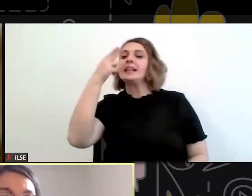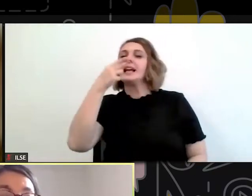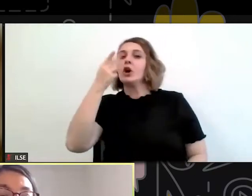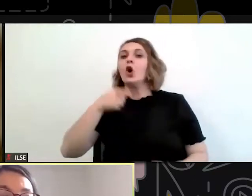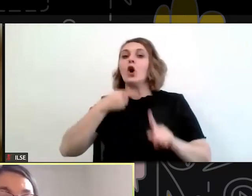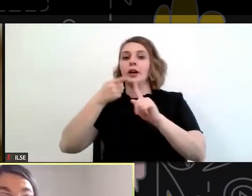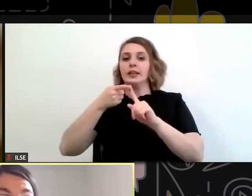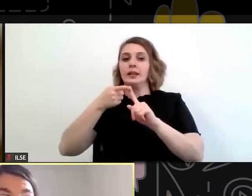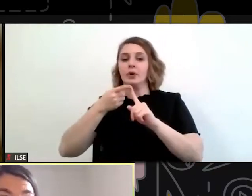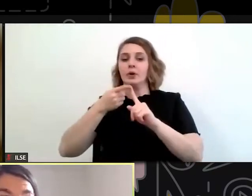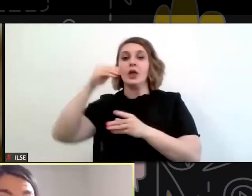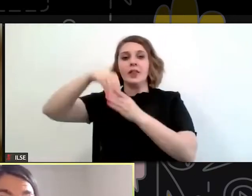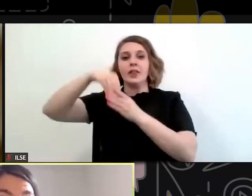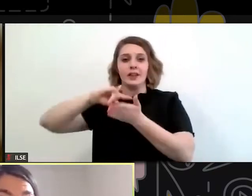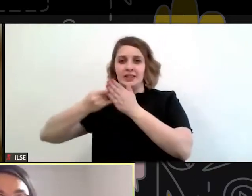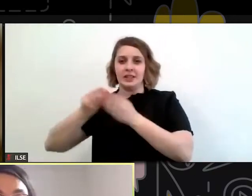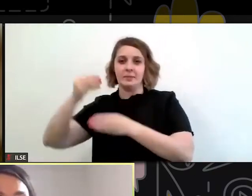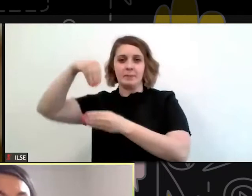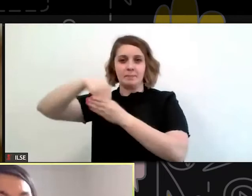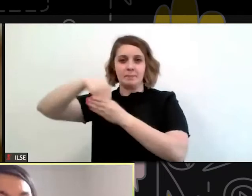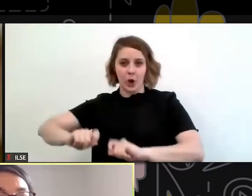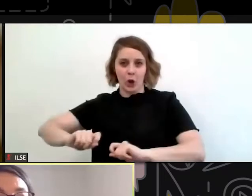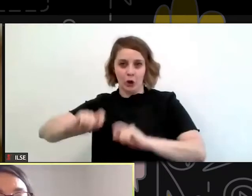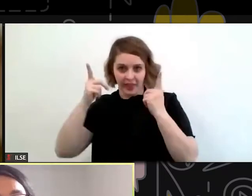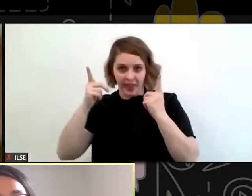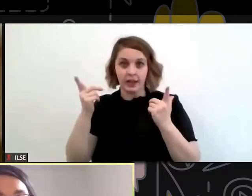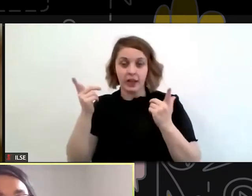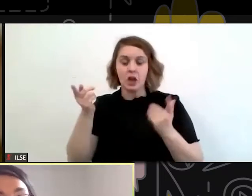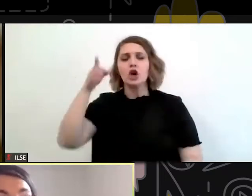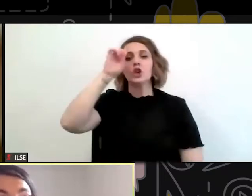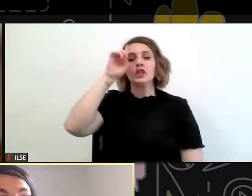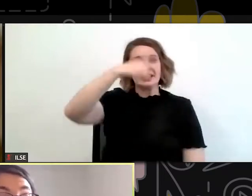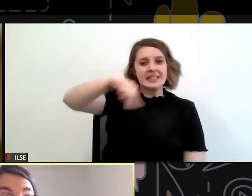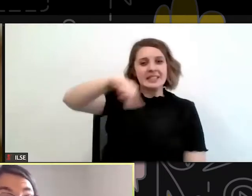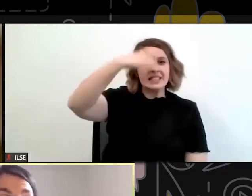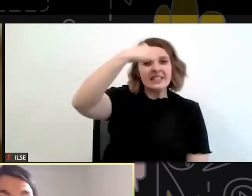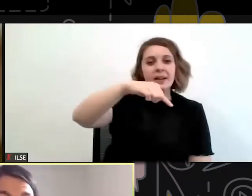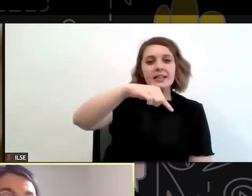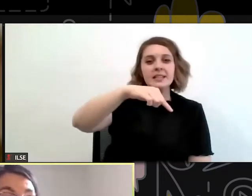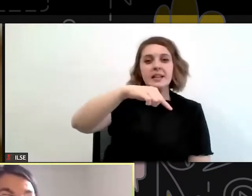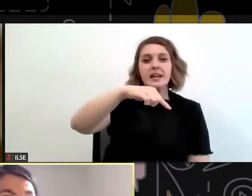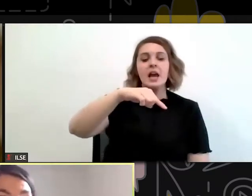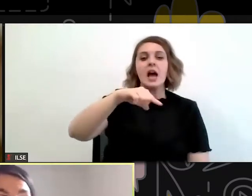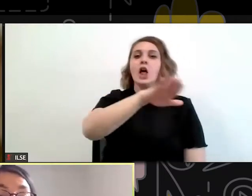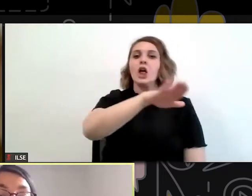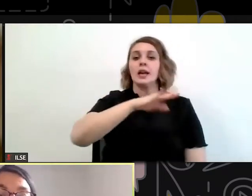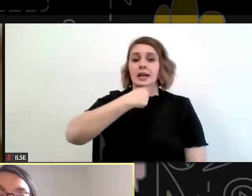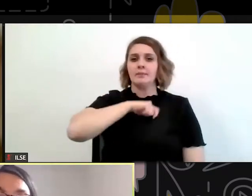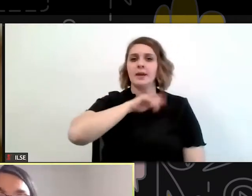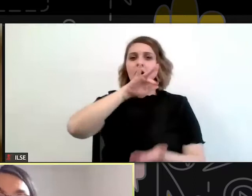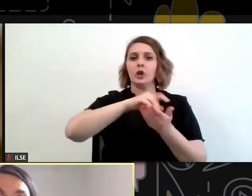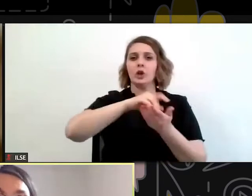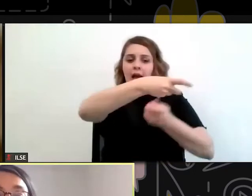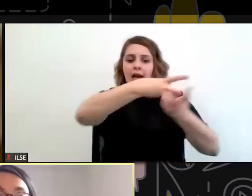incorporar al sistema sanitario. No sé si sabéis que en España hay una cartera común de servicios, que es un listado